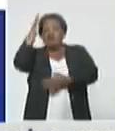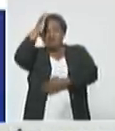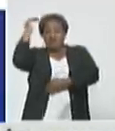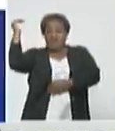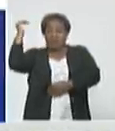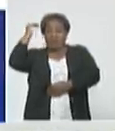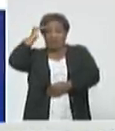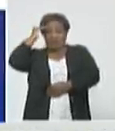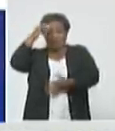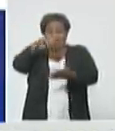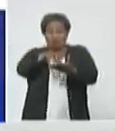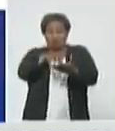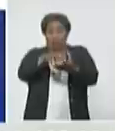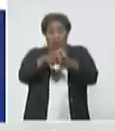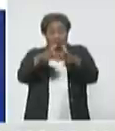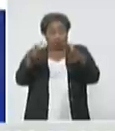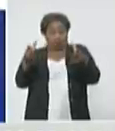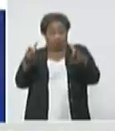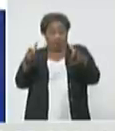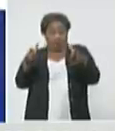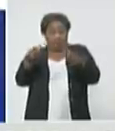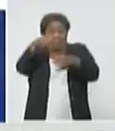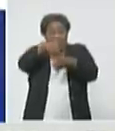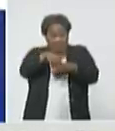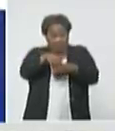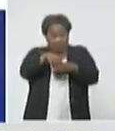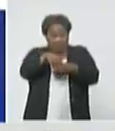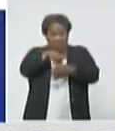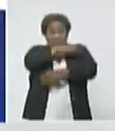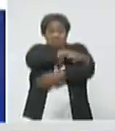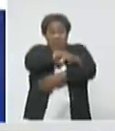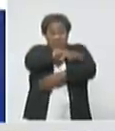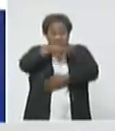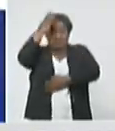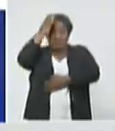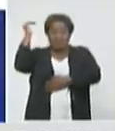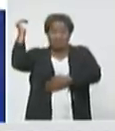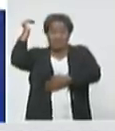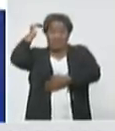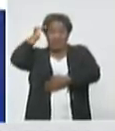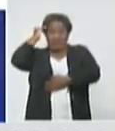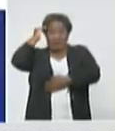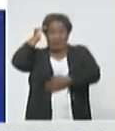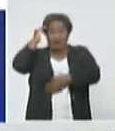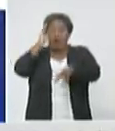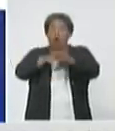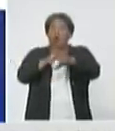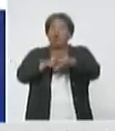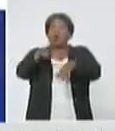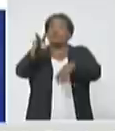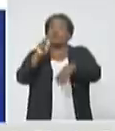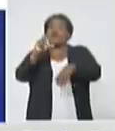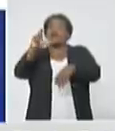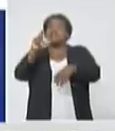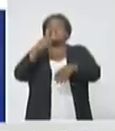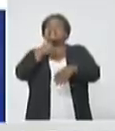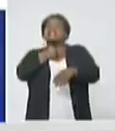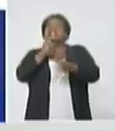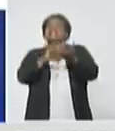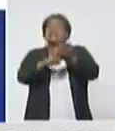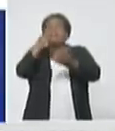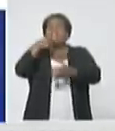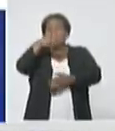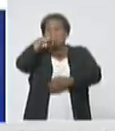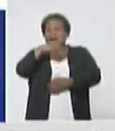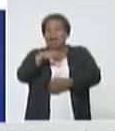Vietnam, que como consecuencia de esta nueva cepa, lo cual no se ha comprobado muy bien,